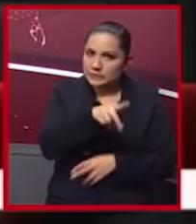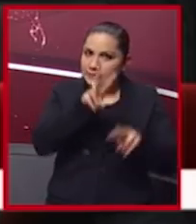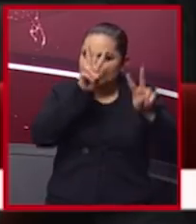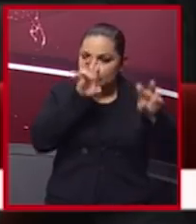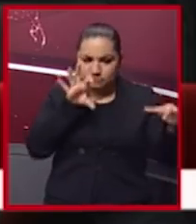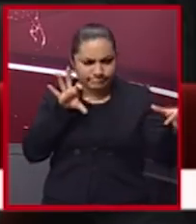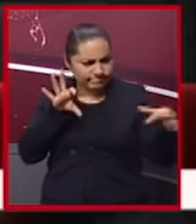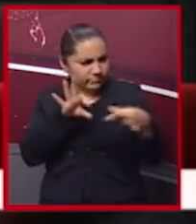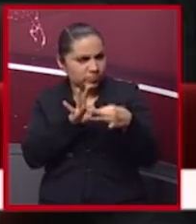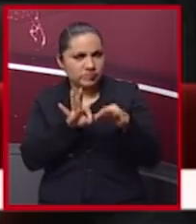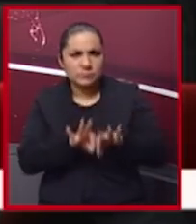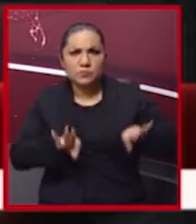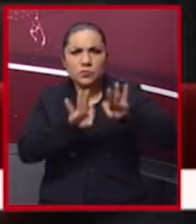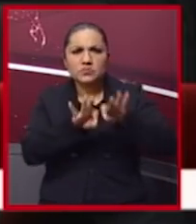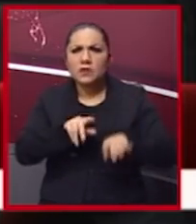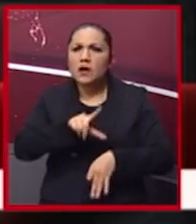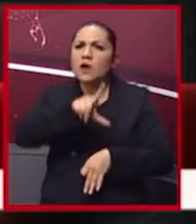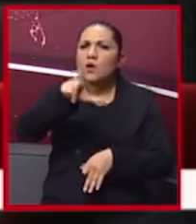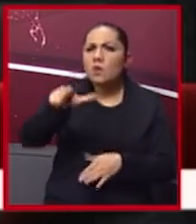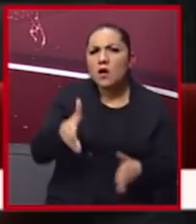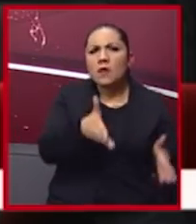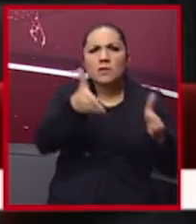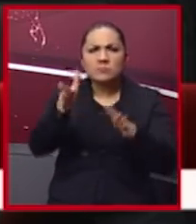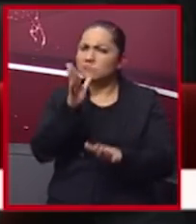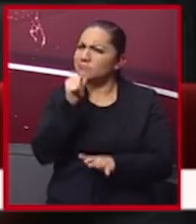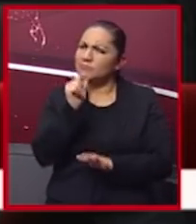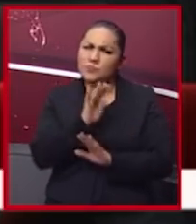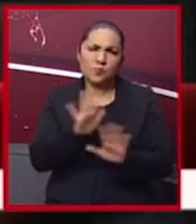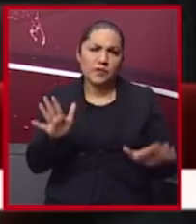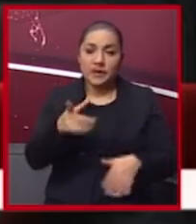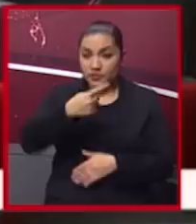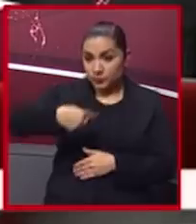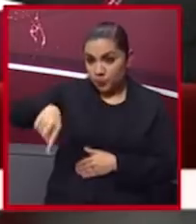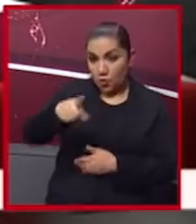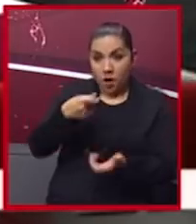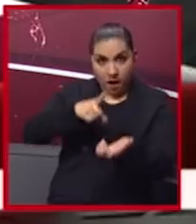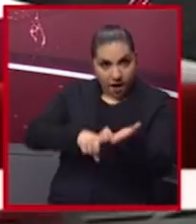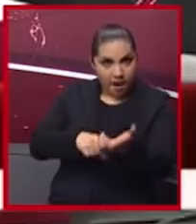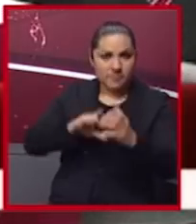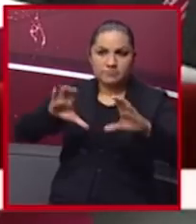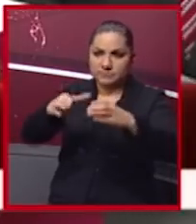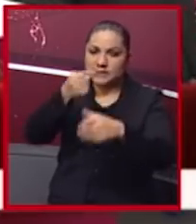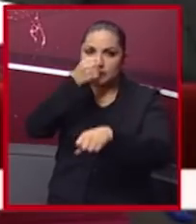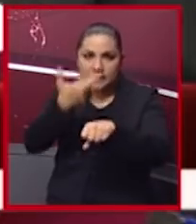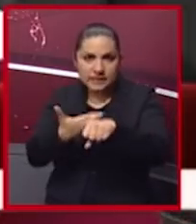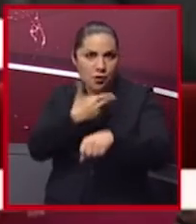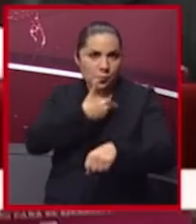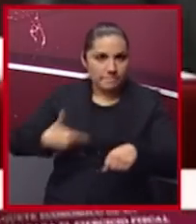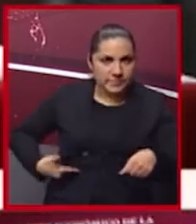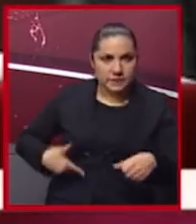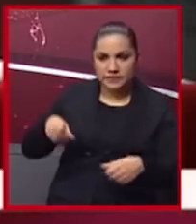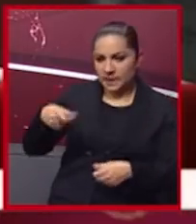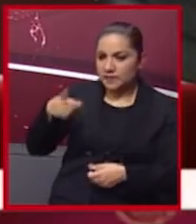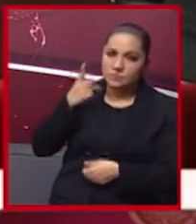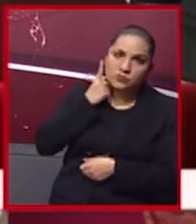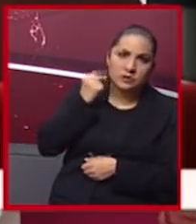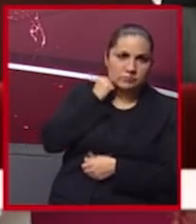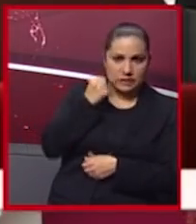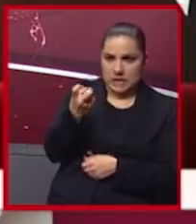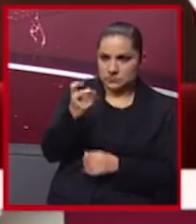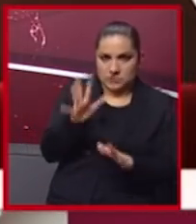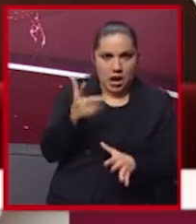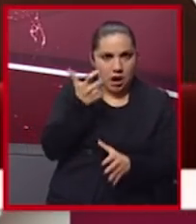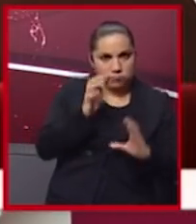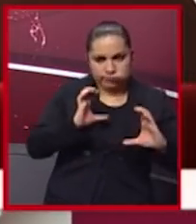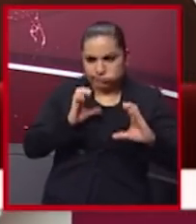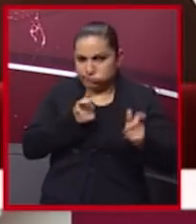legislativo y en el poder ejecutivo ya es una realidad. El presidente de la mesa directiva, el senador Martí Batres Guadarrama, destacó que